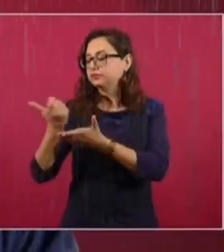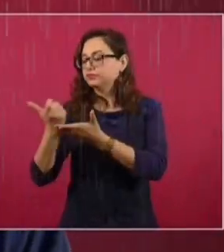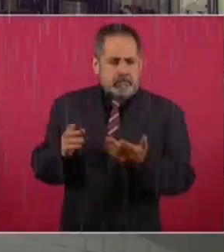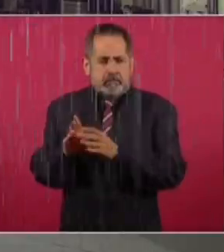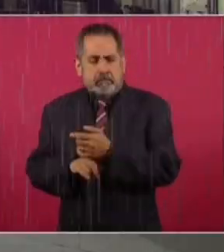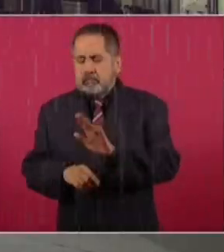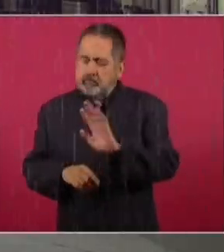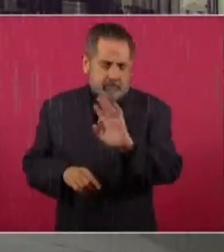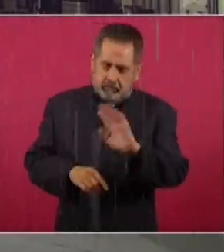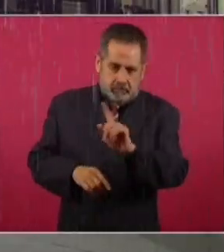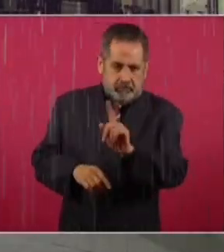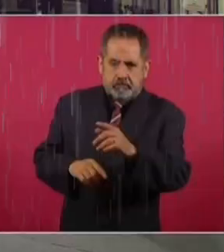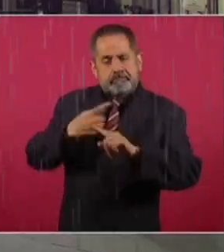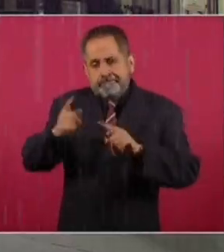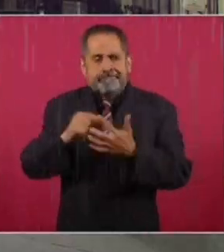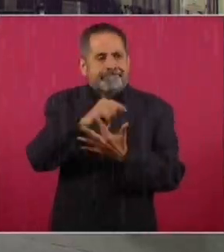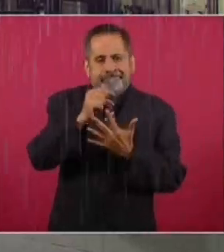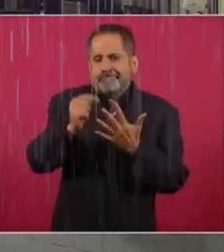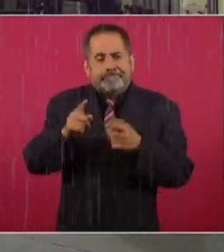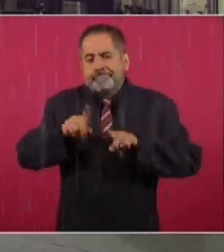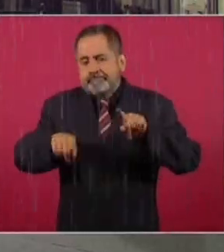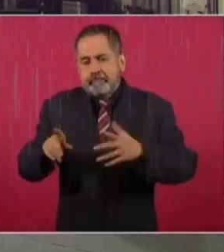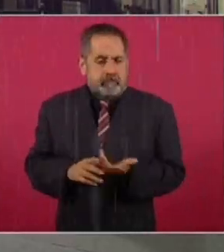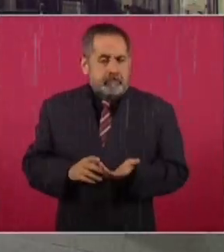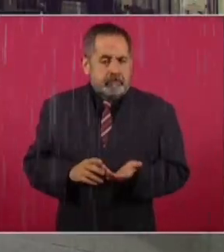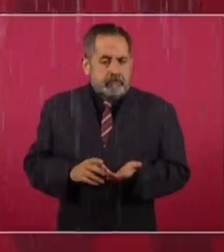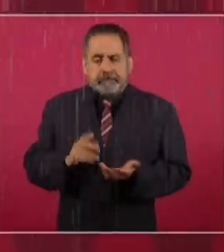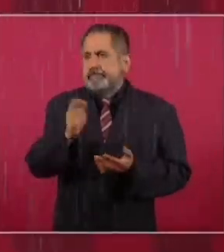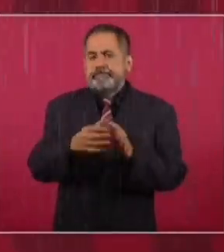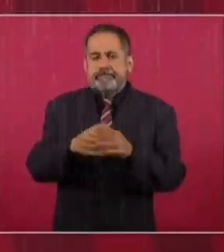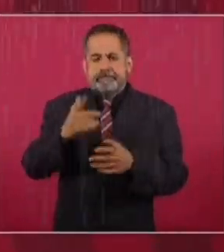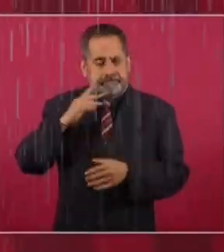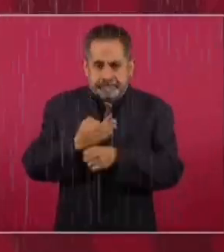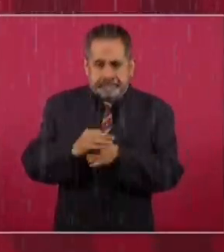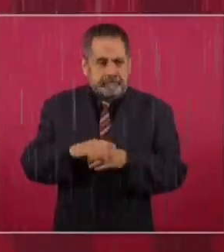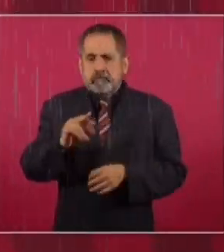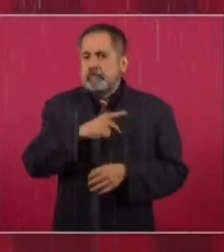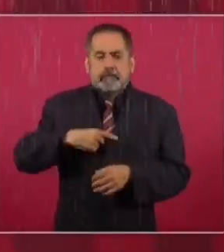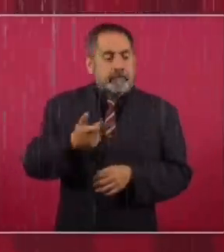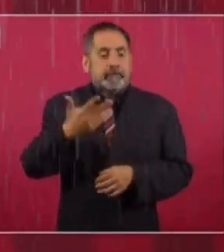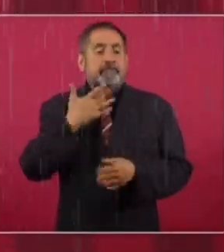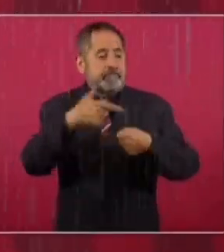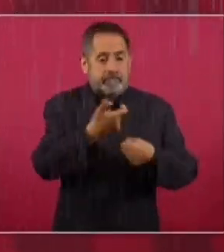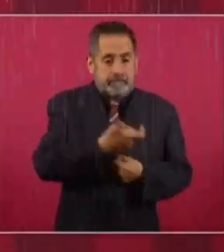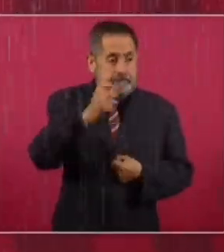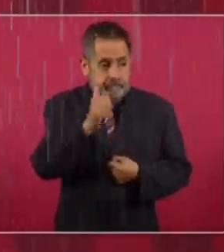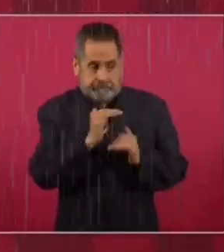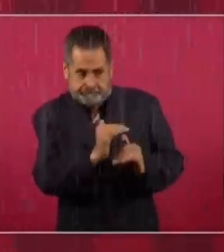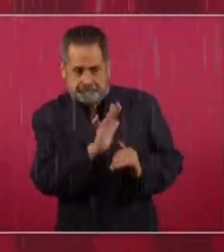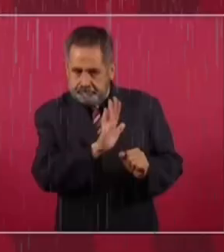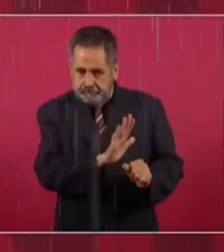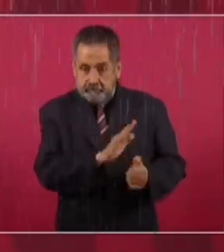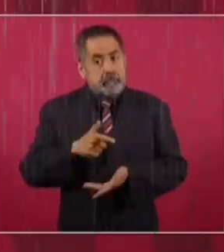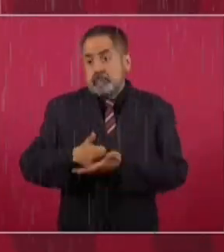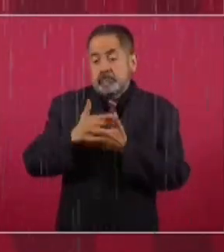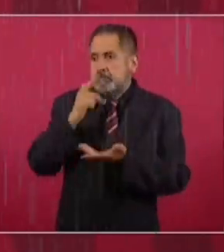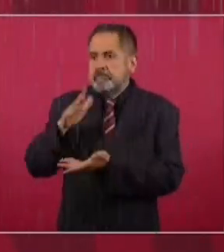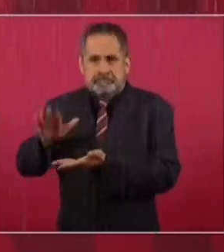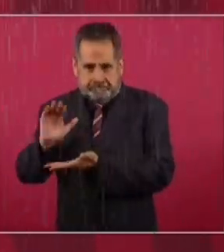de la tortilla. Factores, son varios factores. ¿Se van a analizar? Es lo que estamos haciendo, que no aumente el precio de los combustibles. Eso ayuda